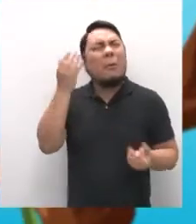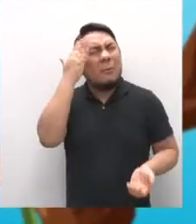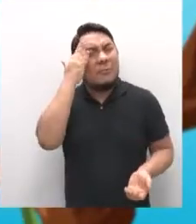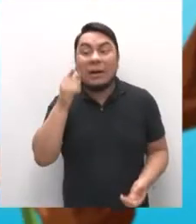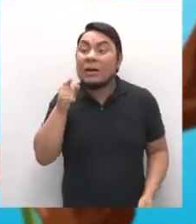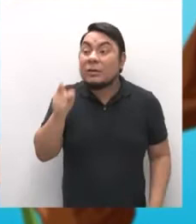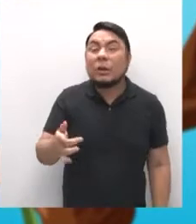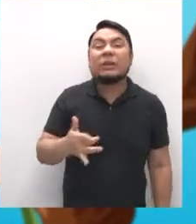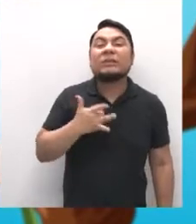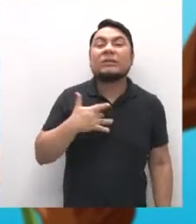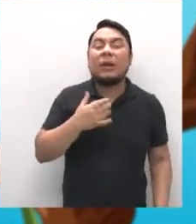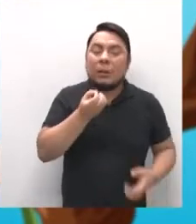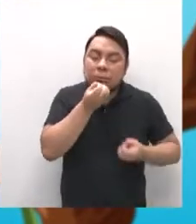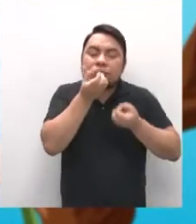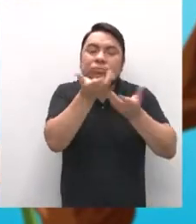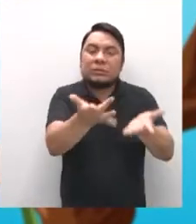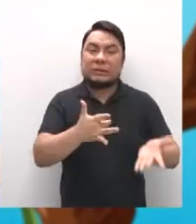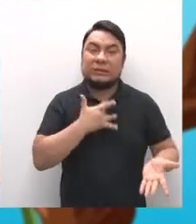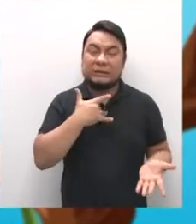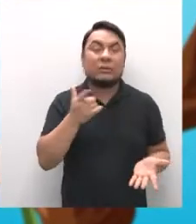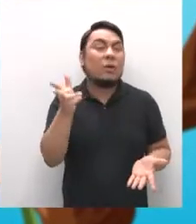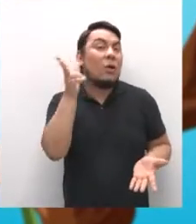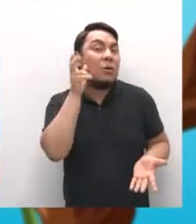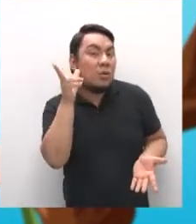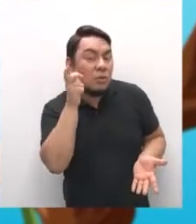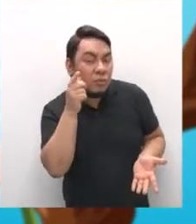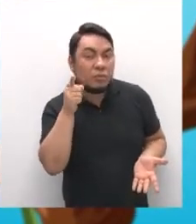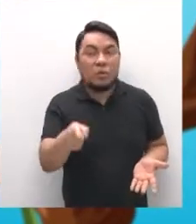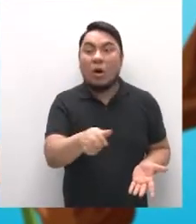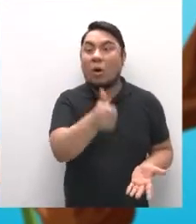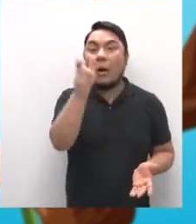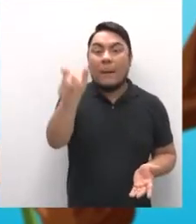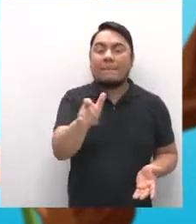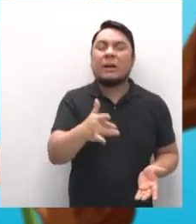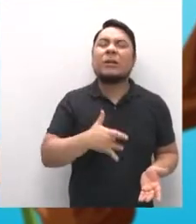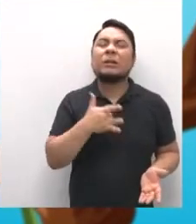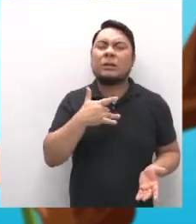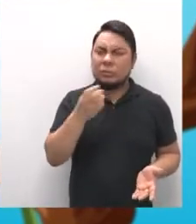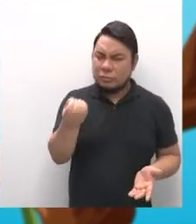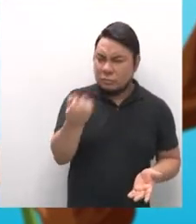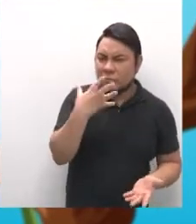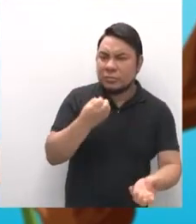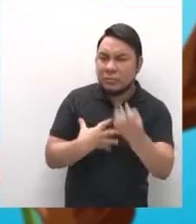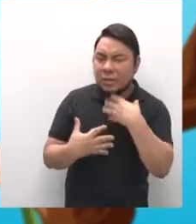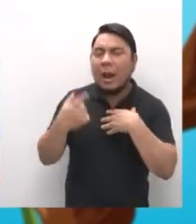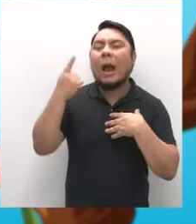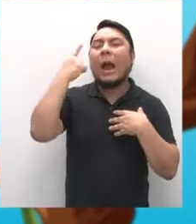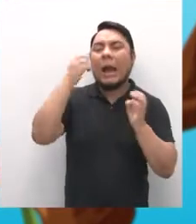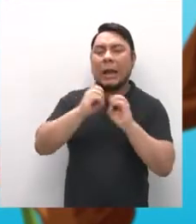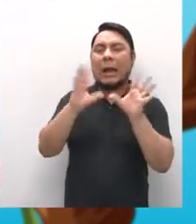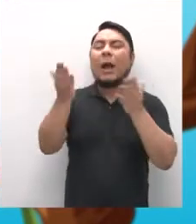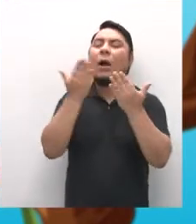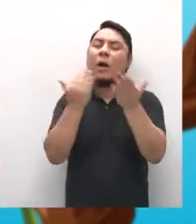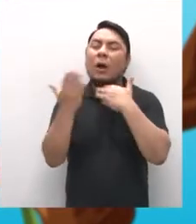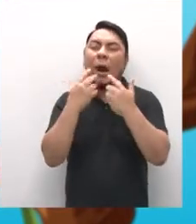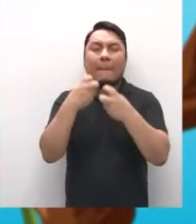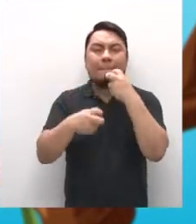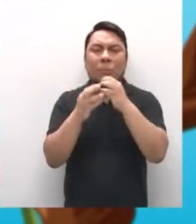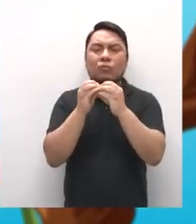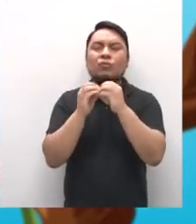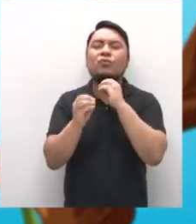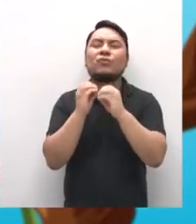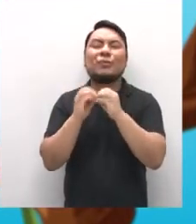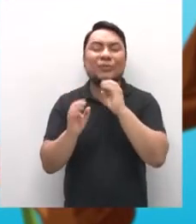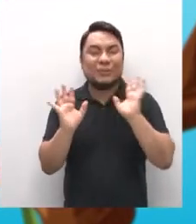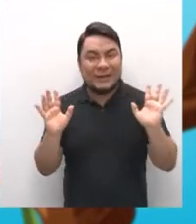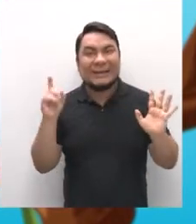que sentimos y queremos, así como escuchar lo que los otros sienten y quieren, ayuda mucho a resolver dificultades.